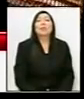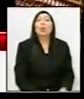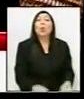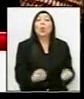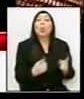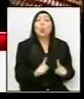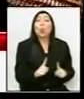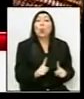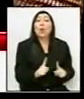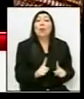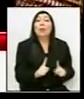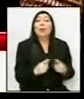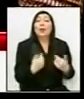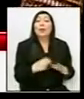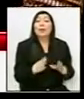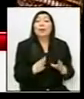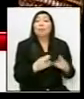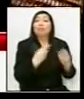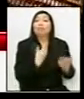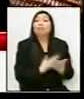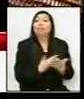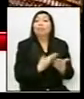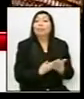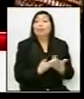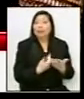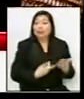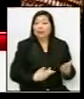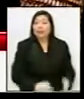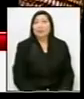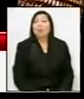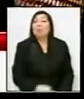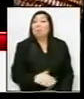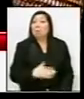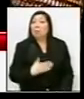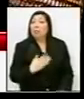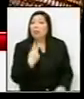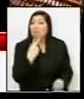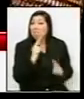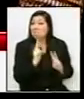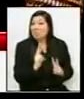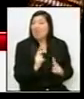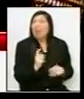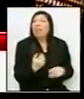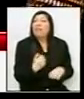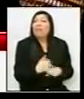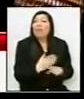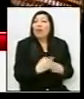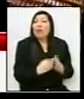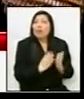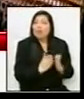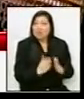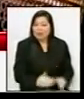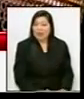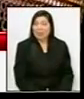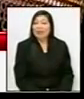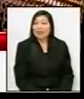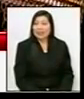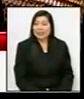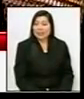cuando a la luz ya de la comprobación de los indicios pueda determinar el tipo de organización que